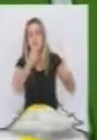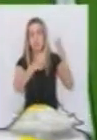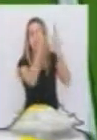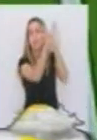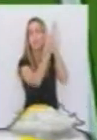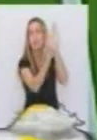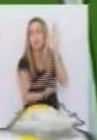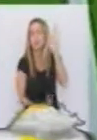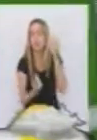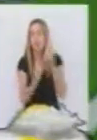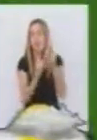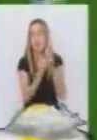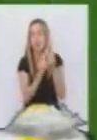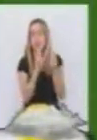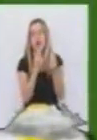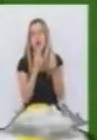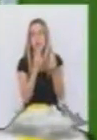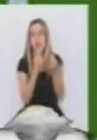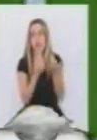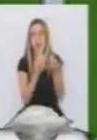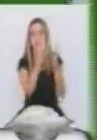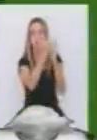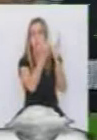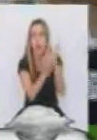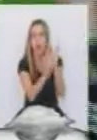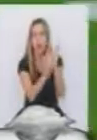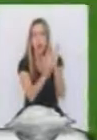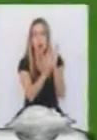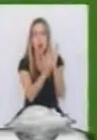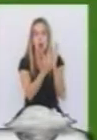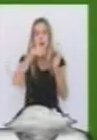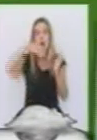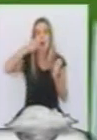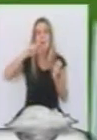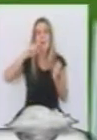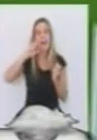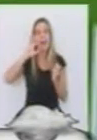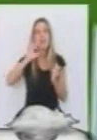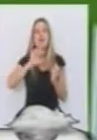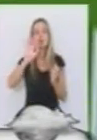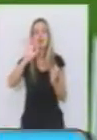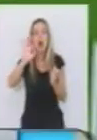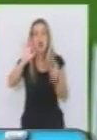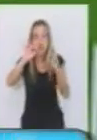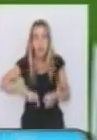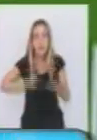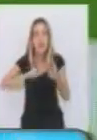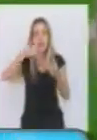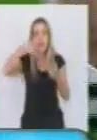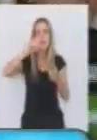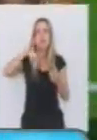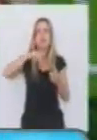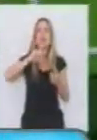900.000 electores tiene La Matanza. Yo no te digo que los 900.000 son todos de Espinosa, pero bueno, es importante. Y nos